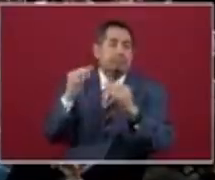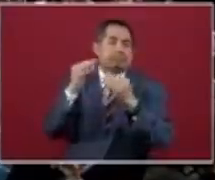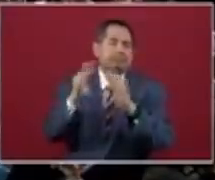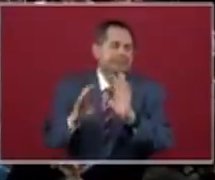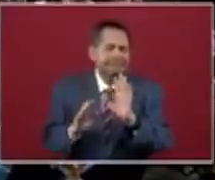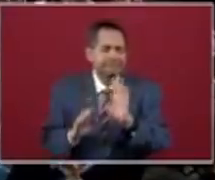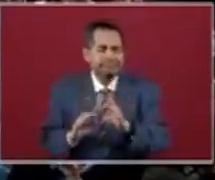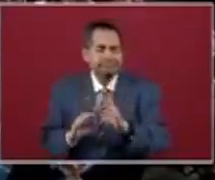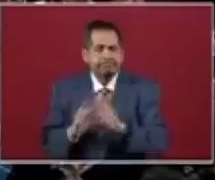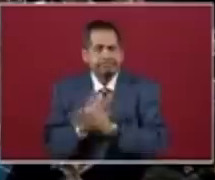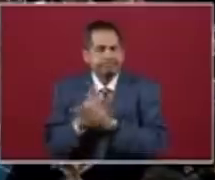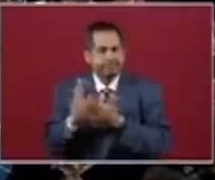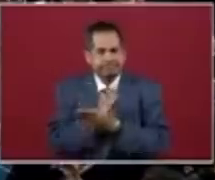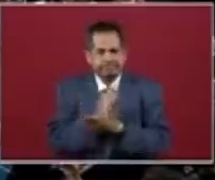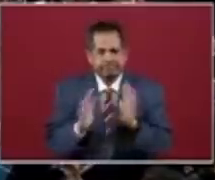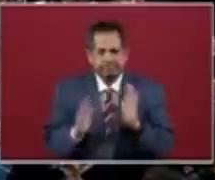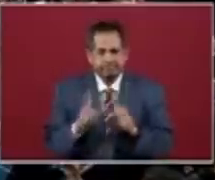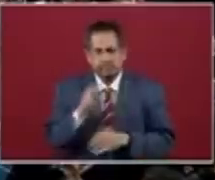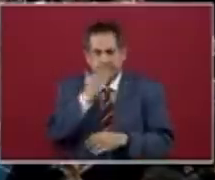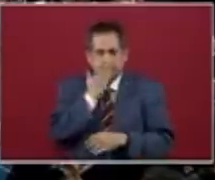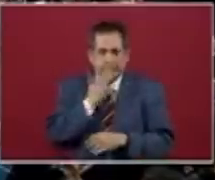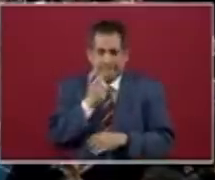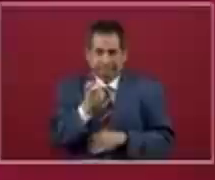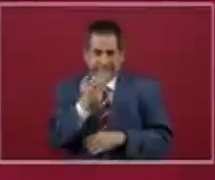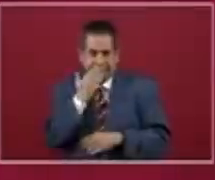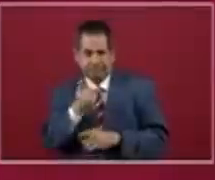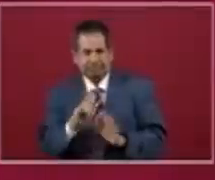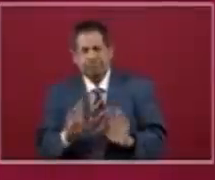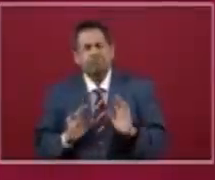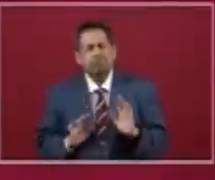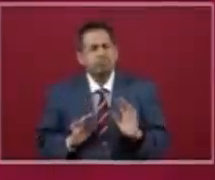algo indebido